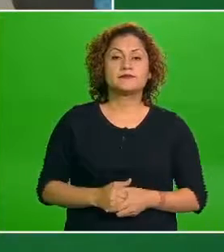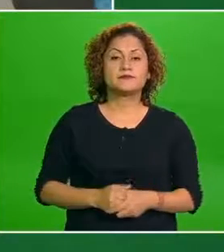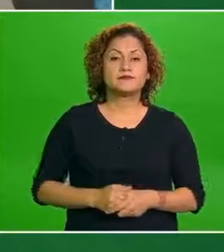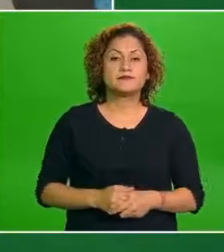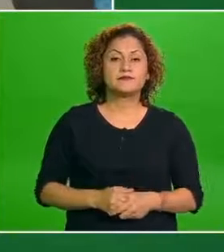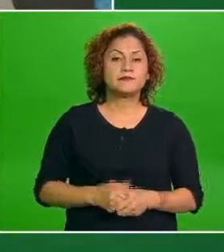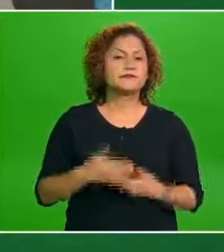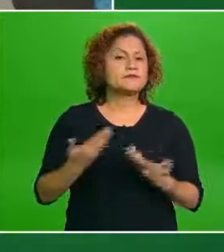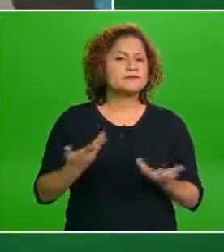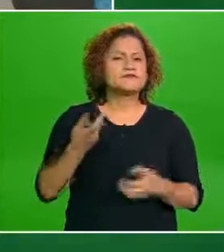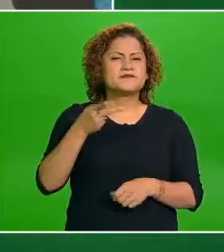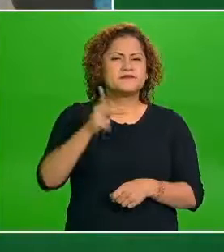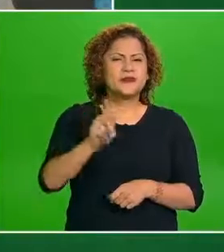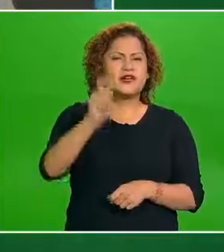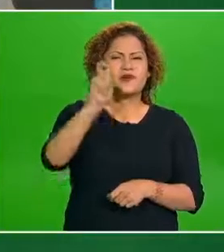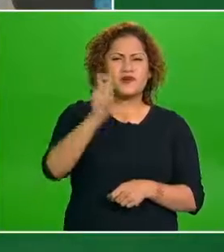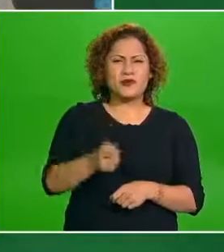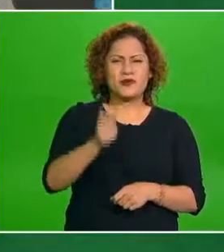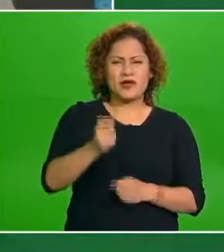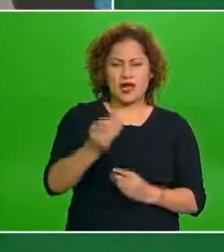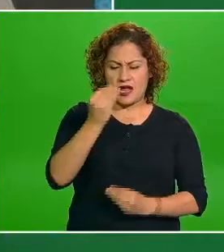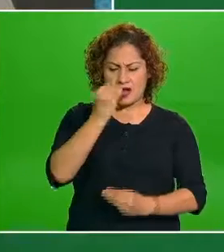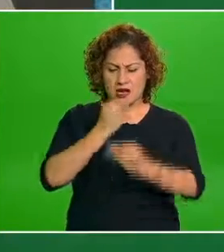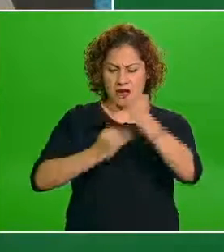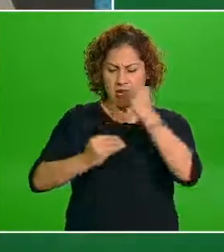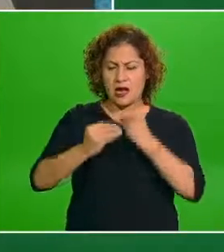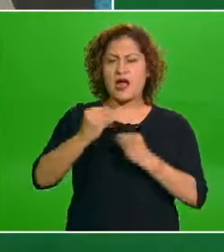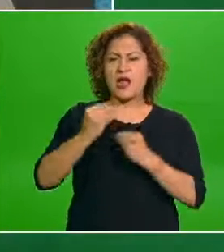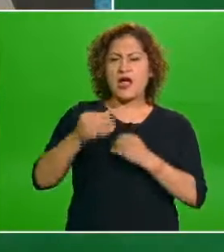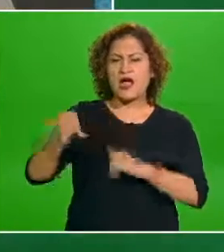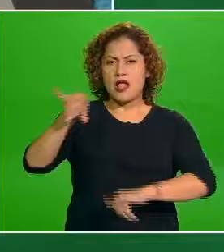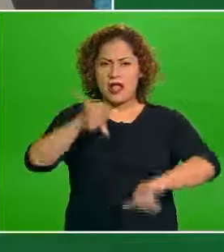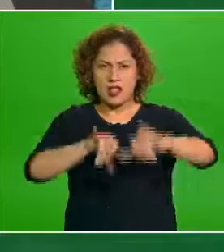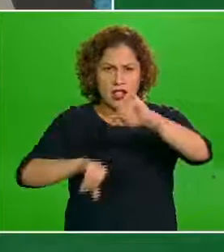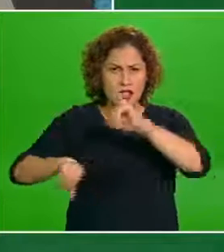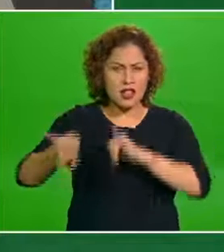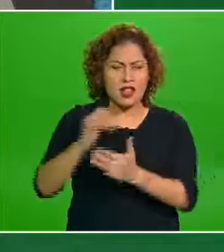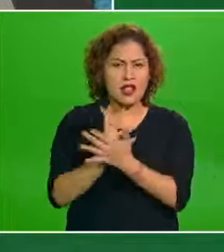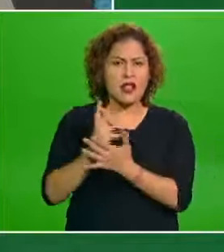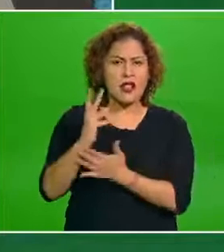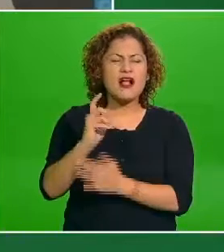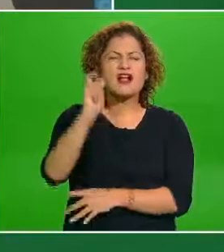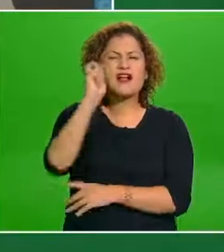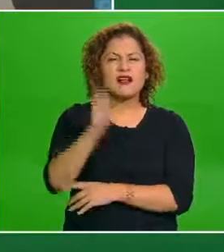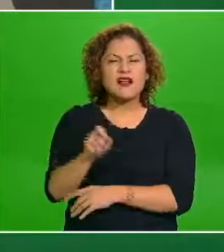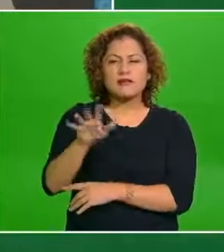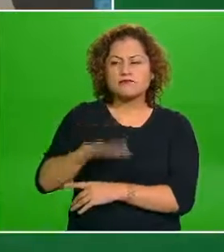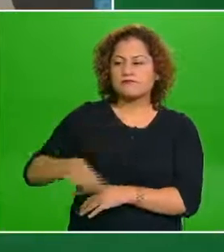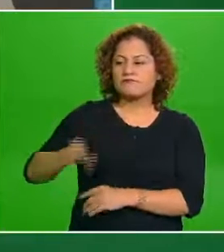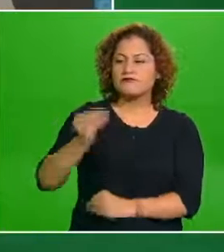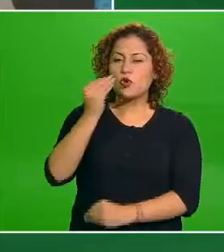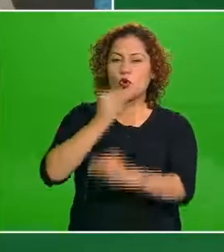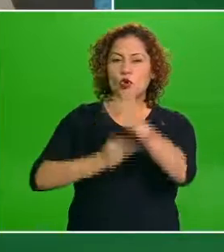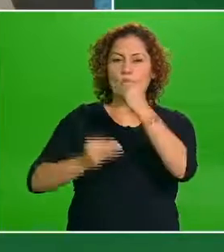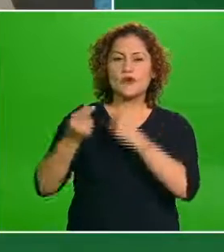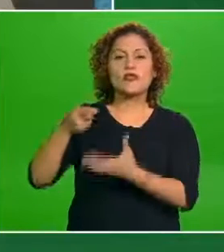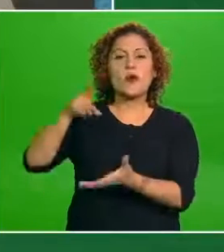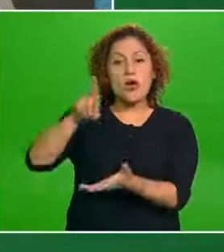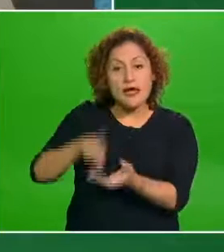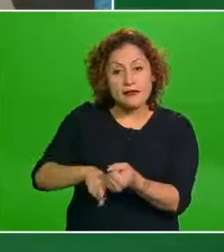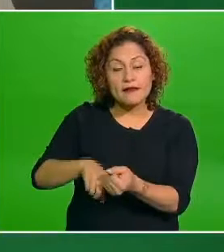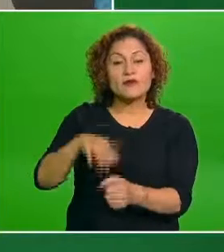Pero, ¿qué son los alimentos o los productos ultraprocesados? ¿Sí? Son alimentos que son sometidos a un